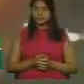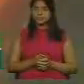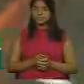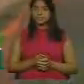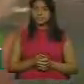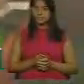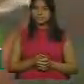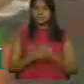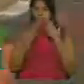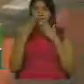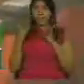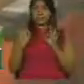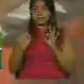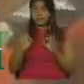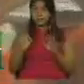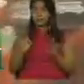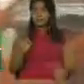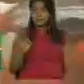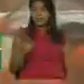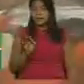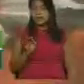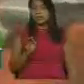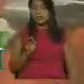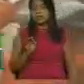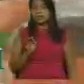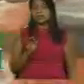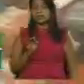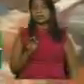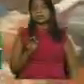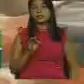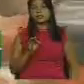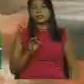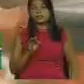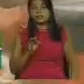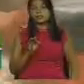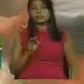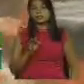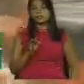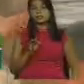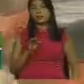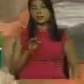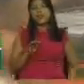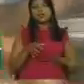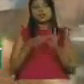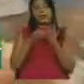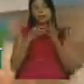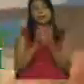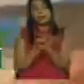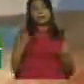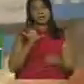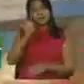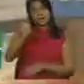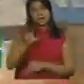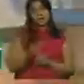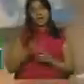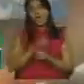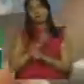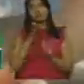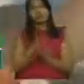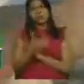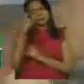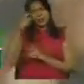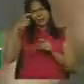que está acá, en el mercado. Esto es precisamente parte del rescate de la soberanía e independencia de nuestro país. Esto es el uso del